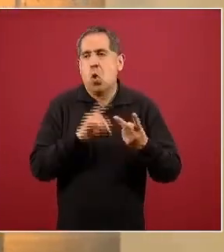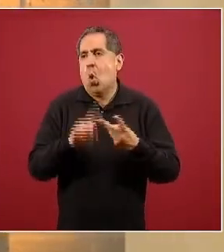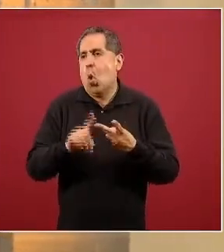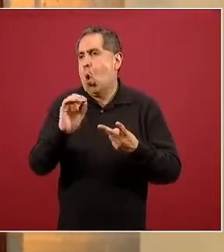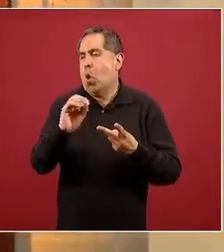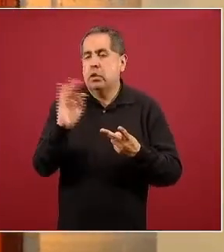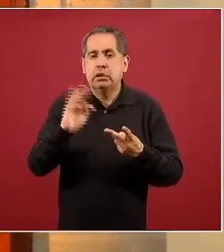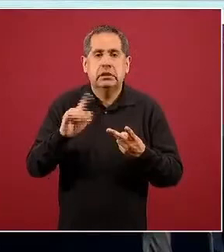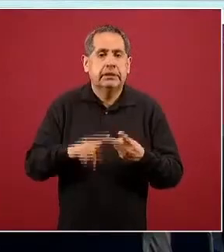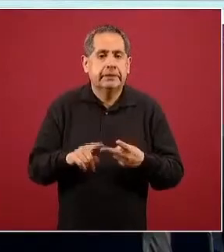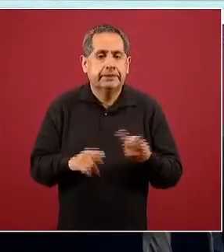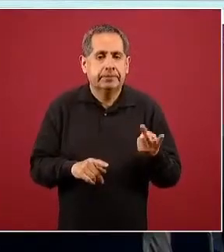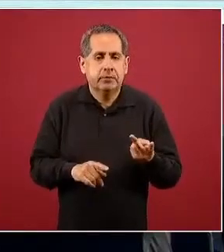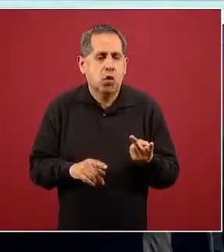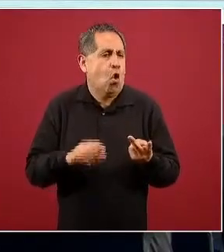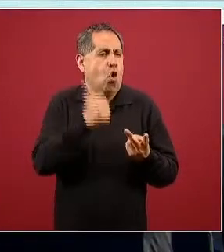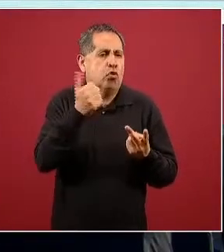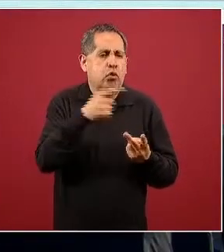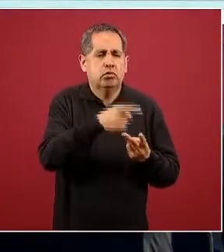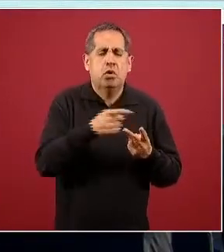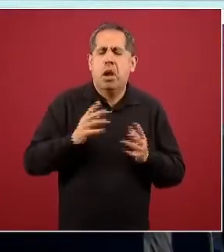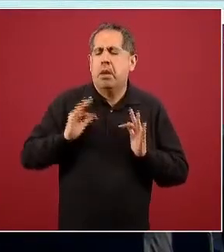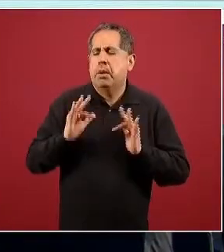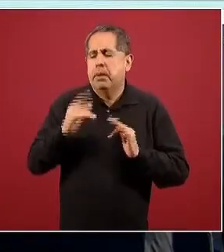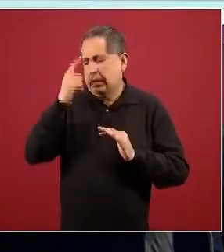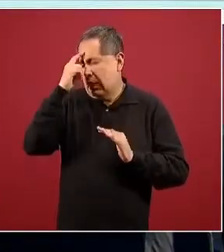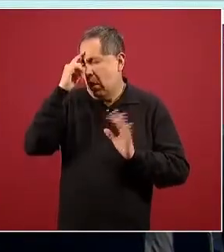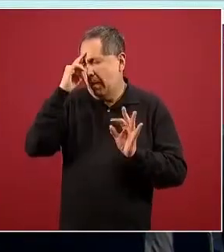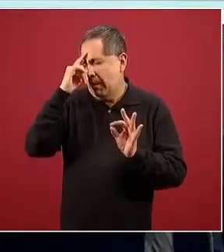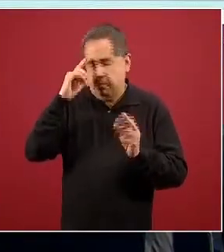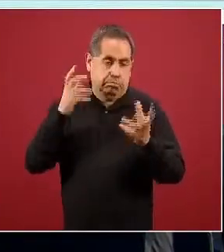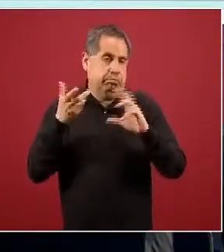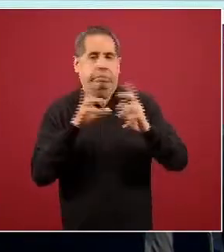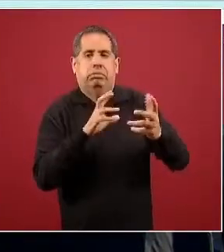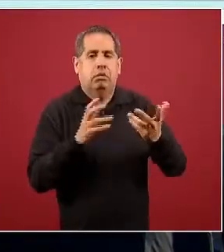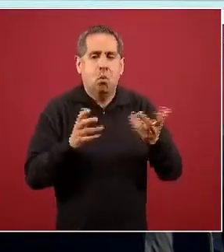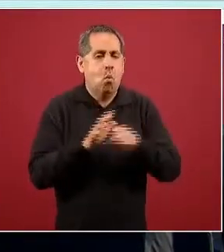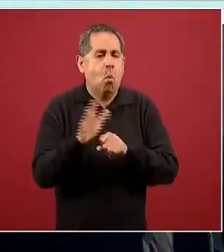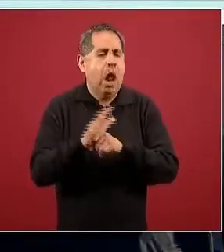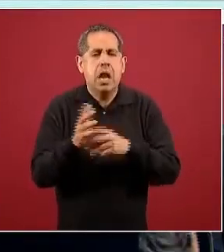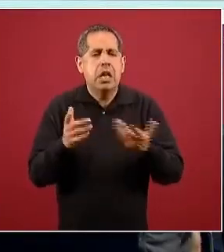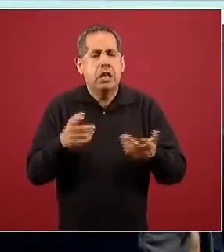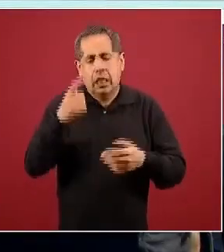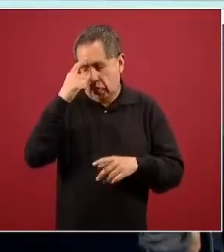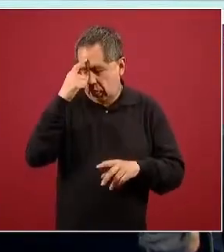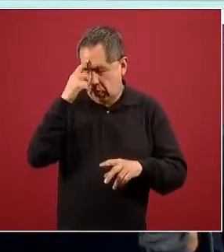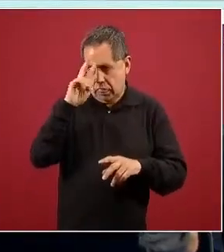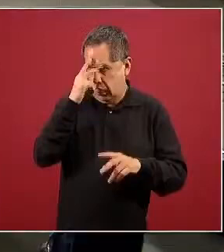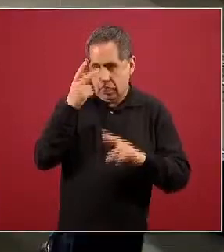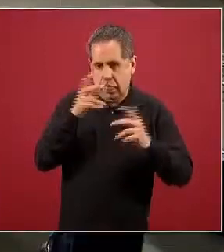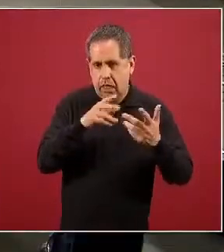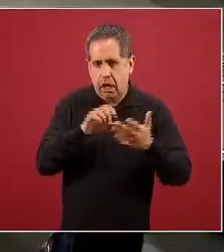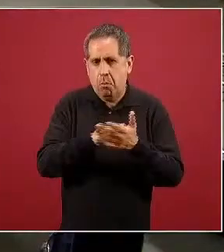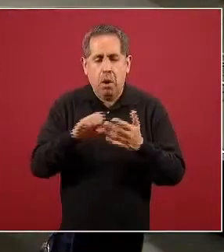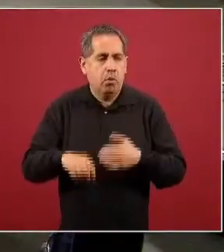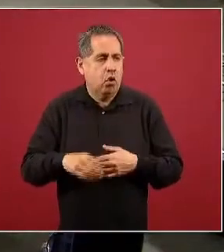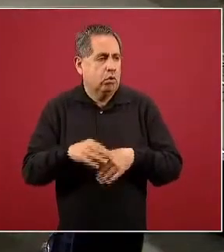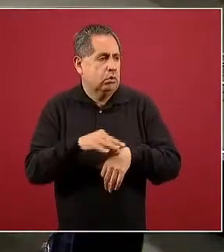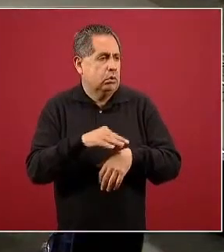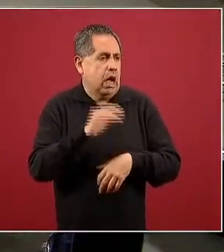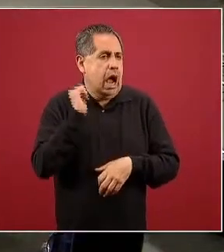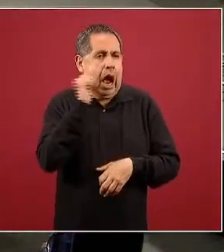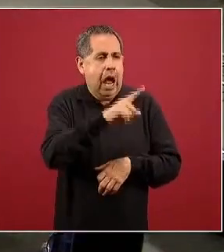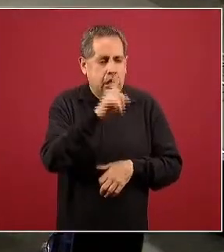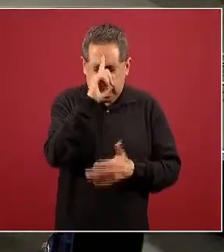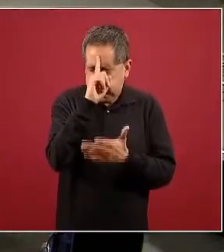hablar de otros factores que pudieran alterar nuestra salud mental, que sería como pues la vivencia de